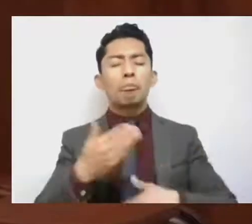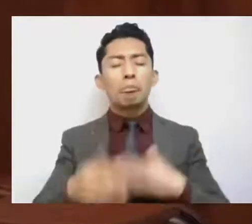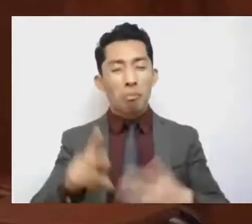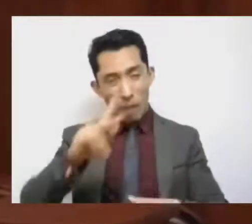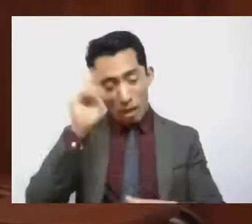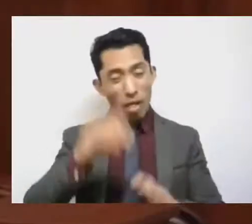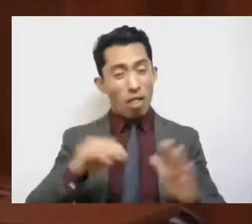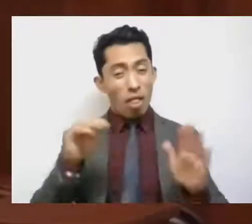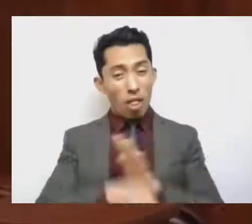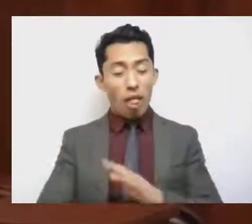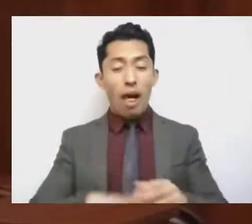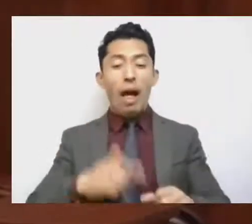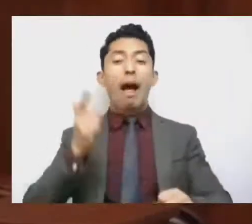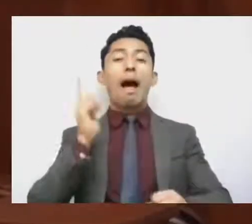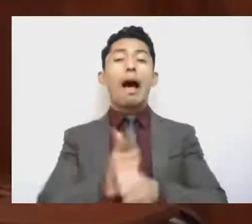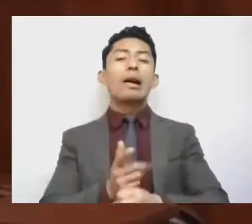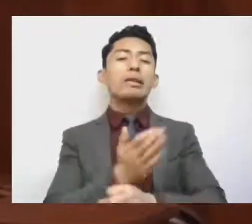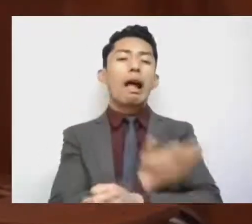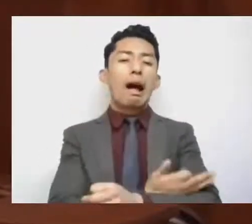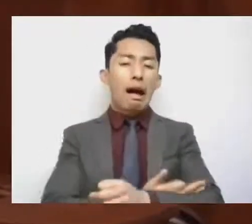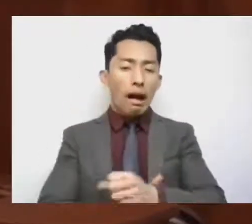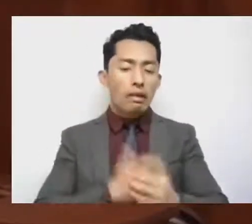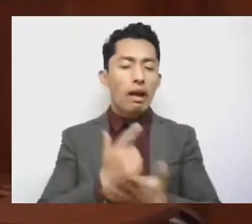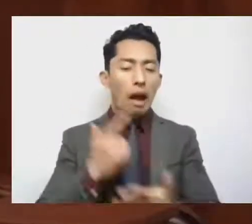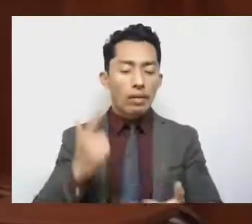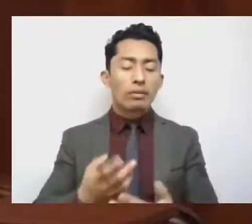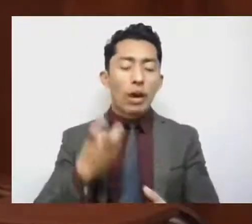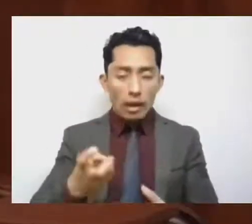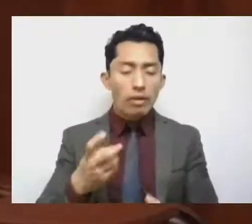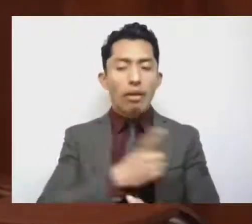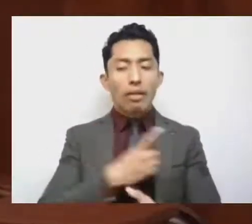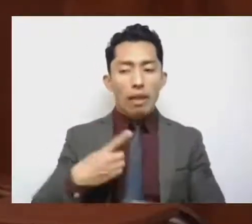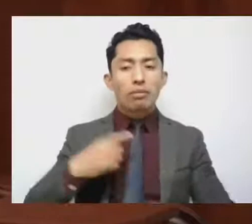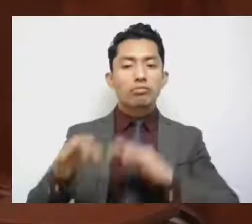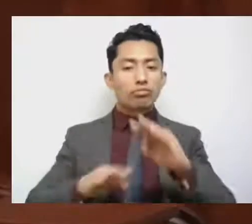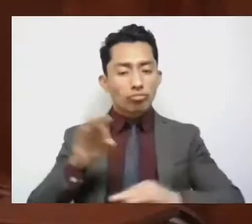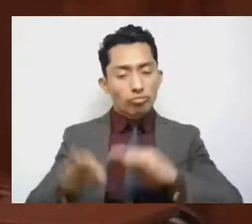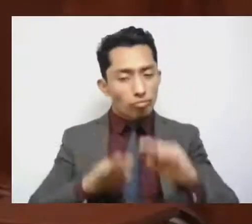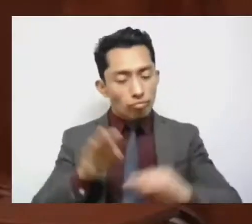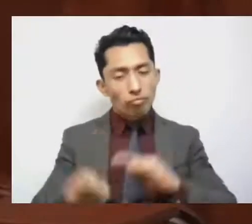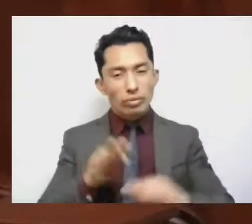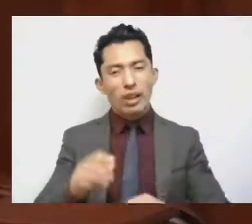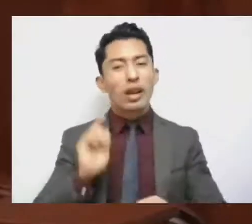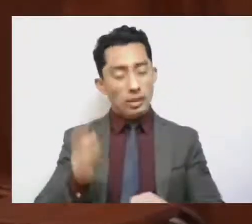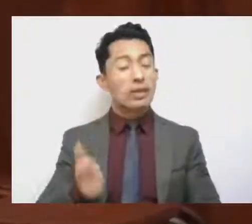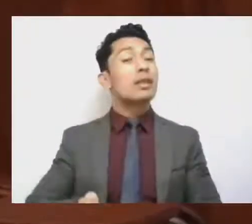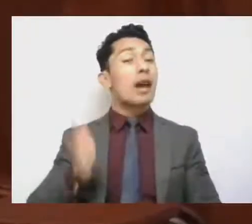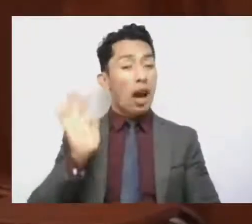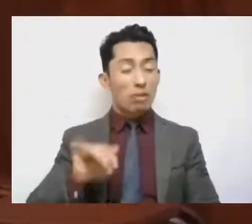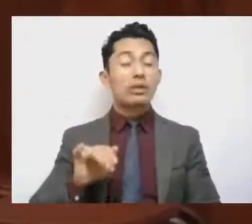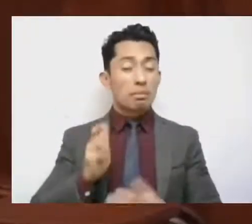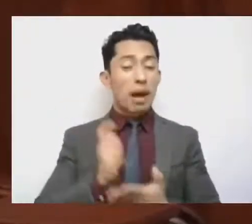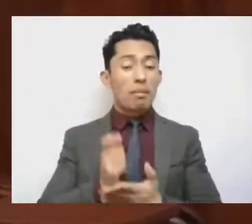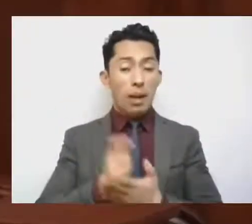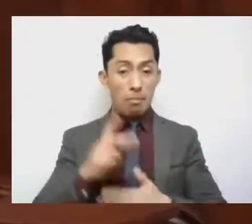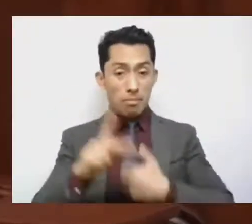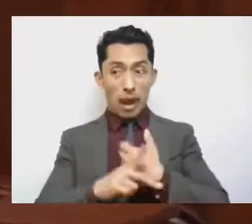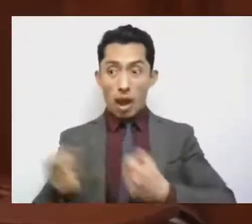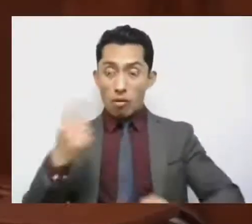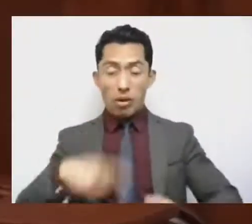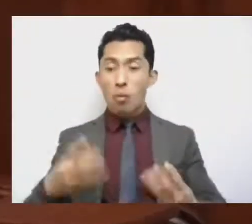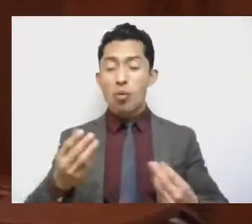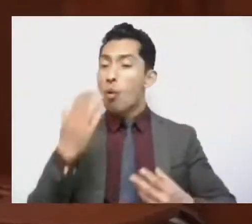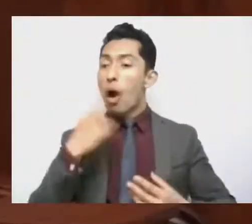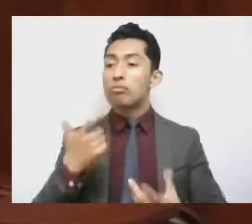solo hasta etapas avanzadas, por lo que en su tratamiento es altamente costoso y muchos países carecen del